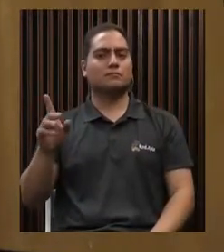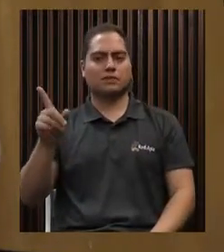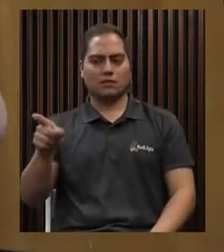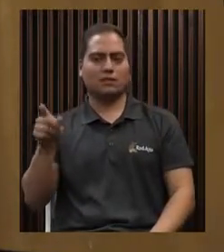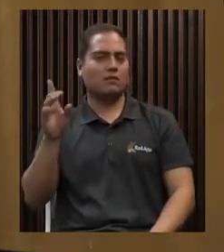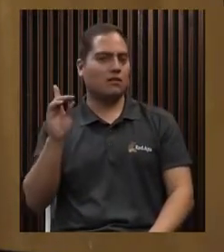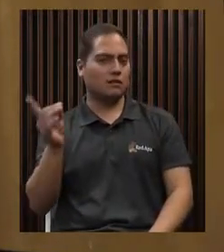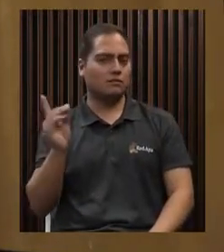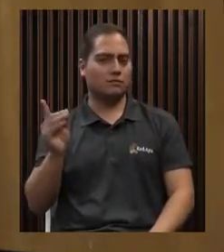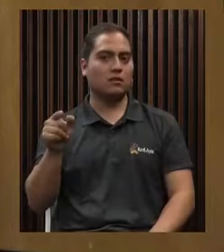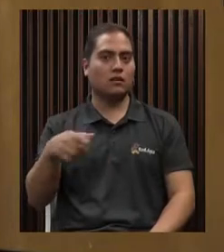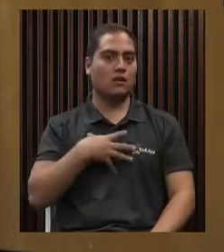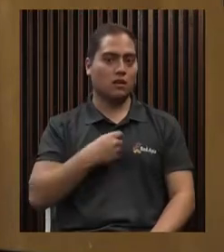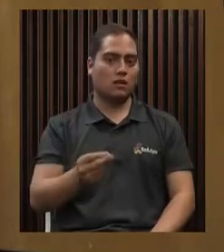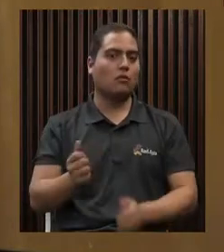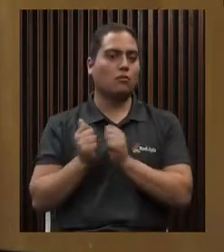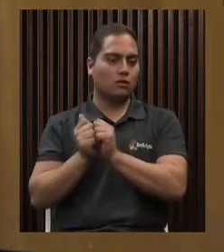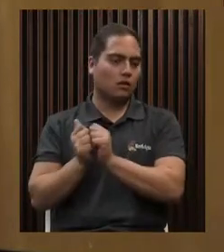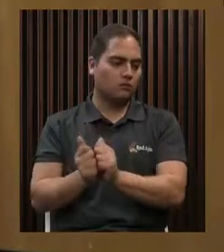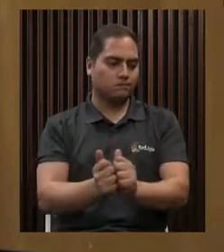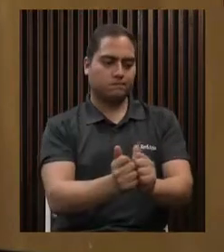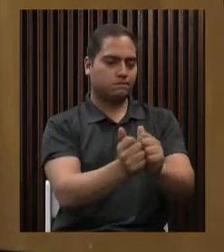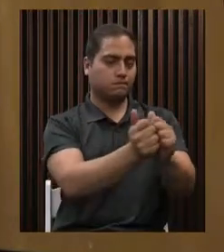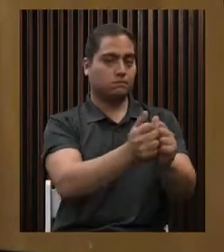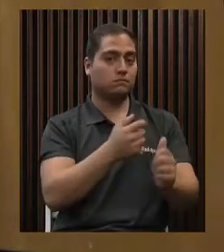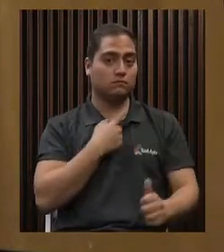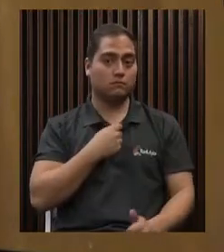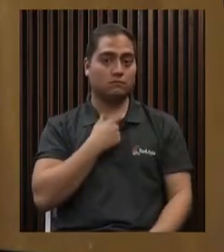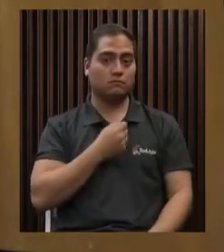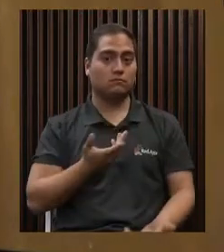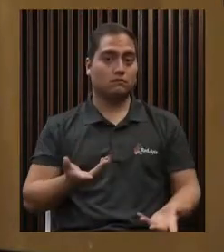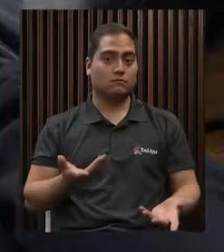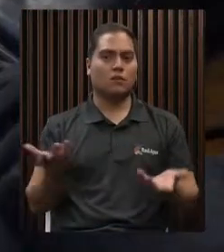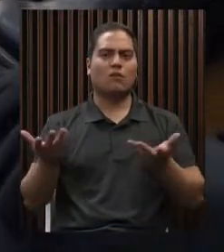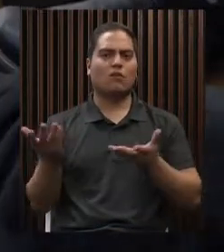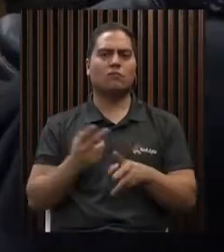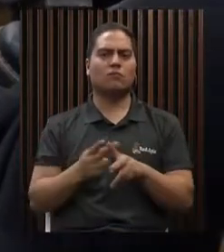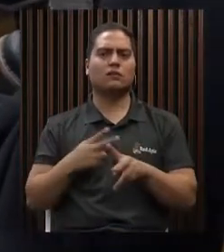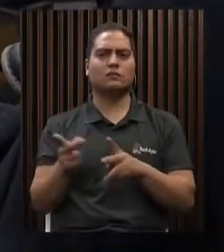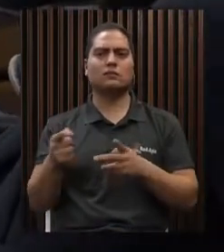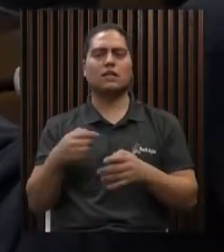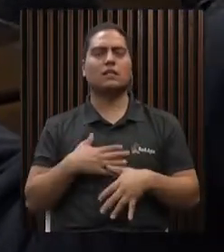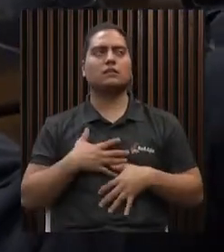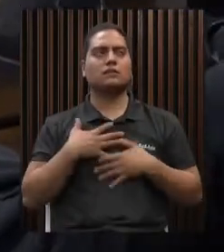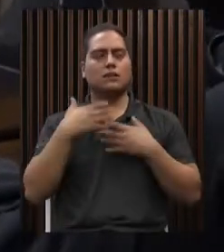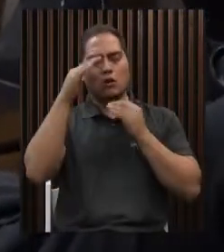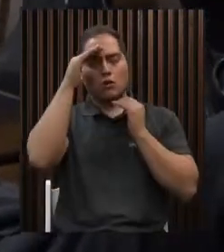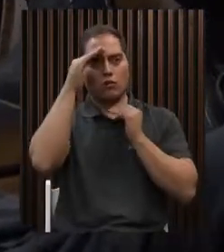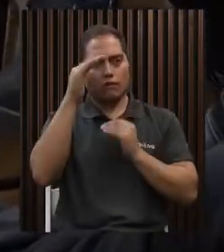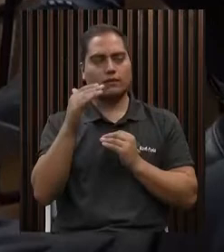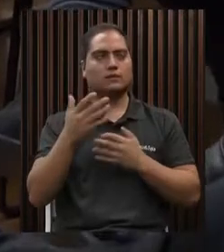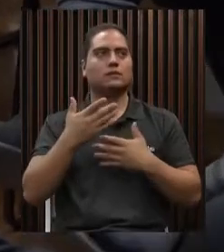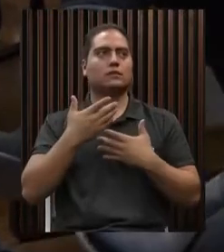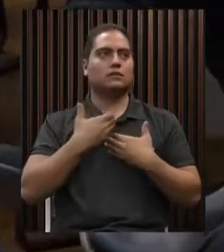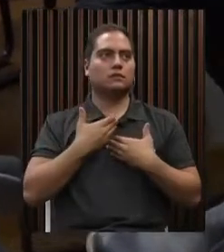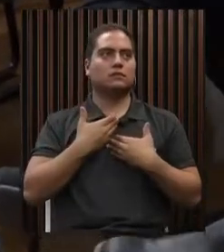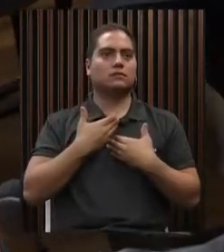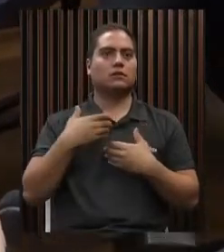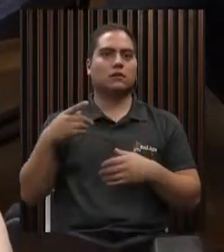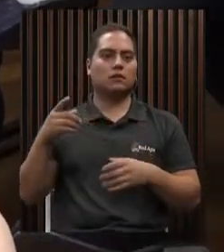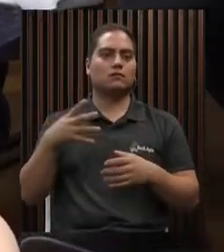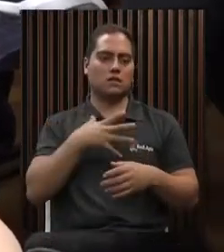¿Cómo pudieran necesitar para que de esa forma ellos se sientan con la confianza suficiente para llevar a sus hijos que no tienen discapacidad?